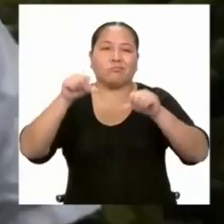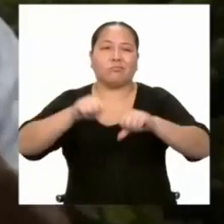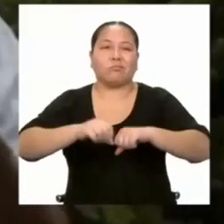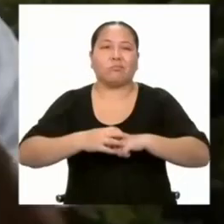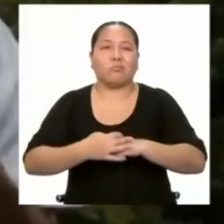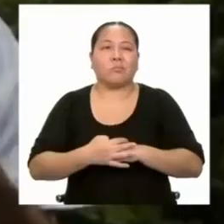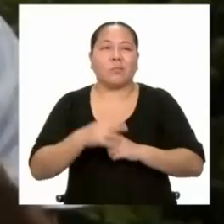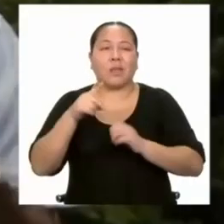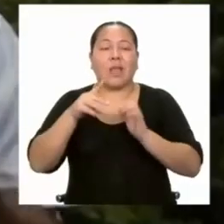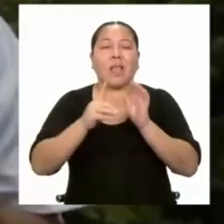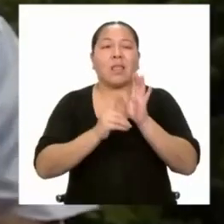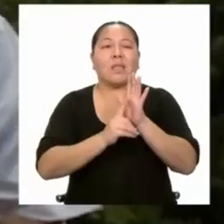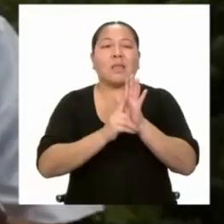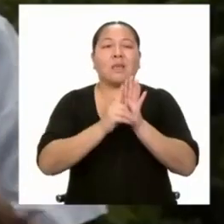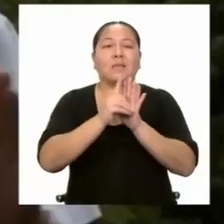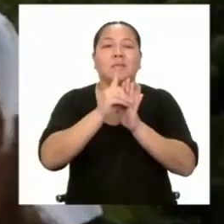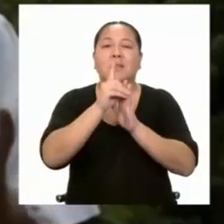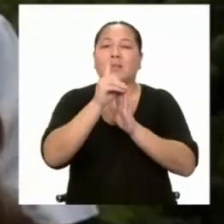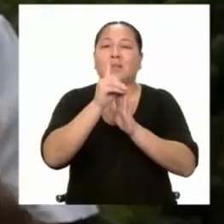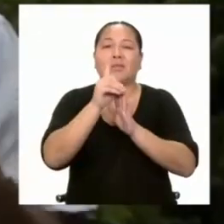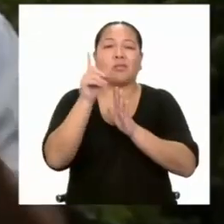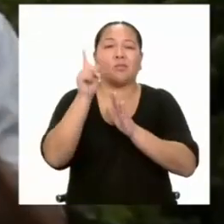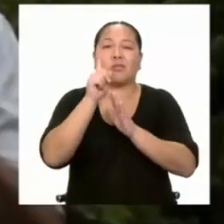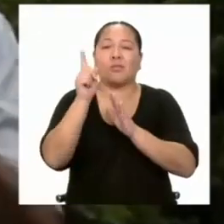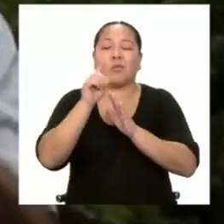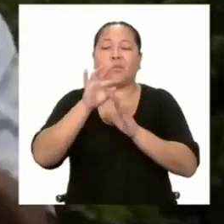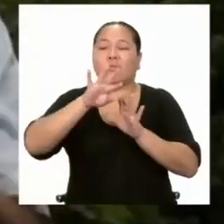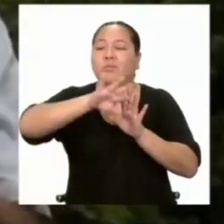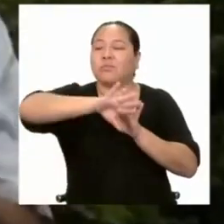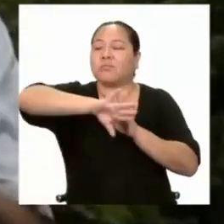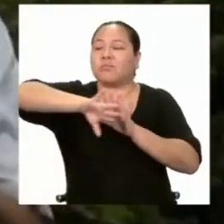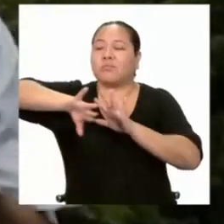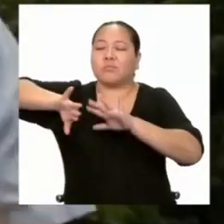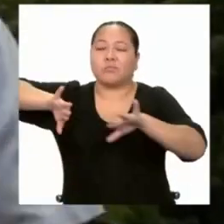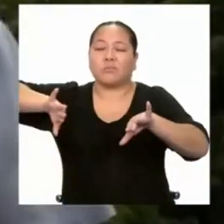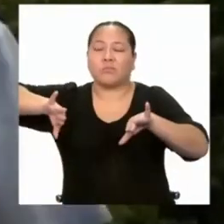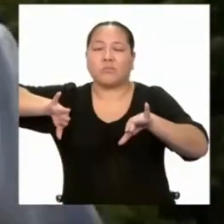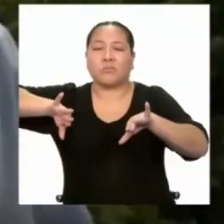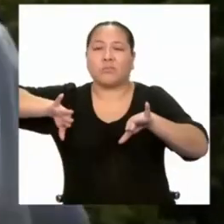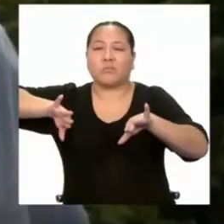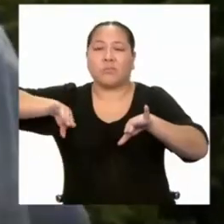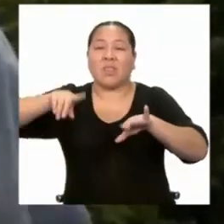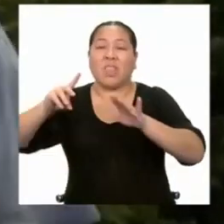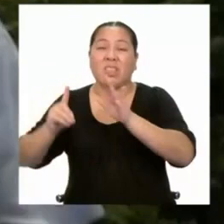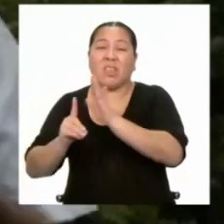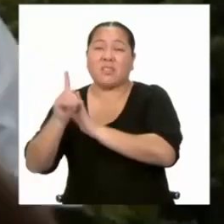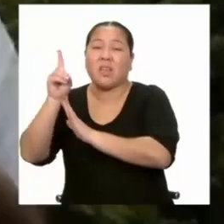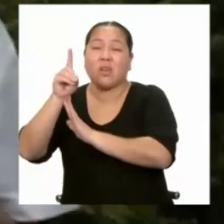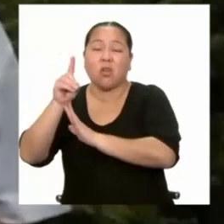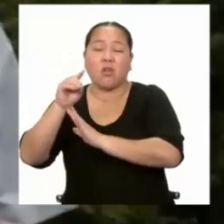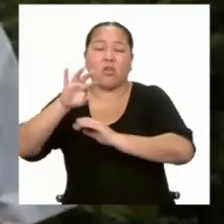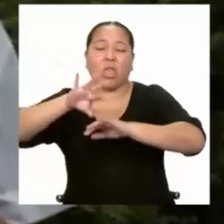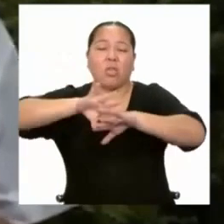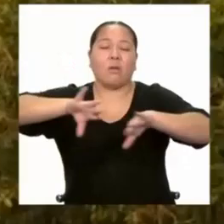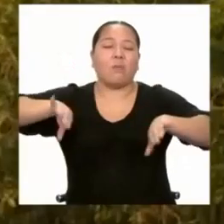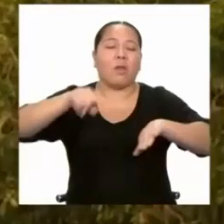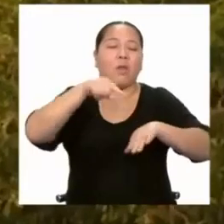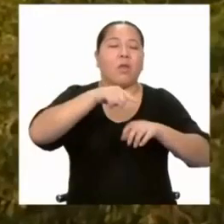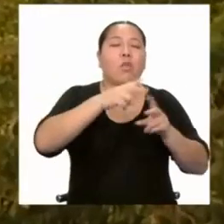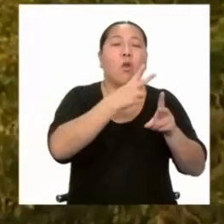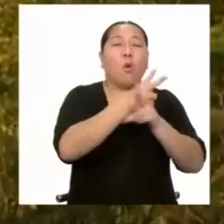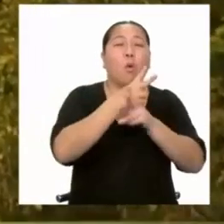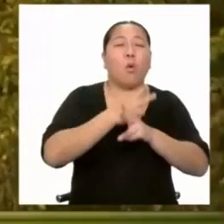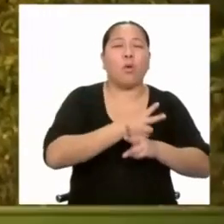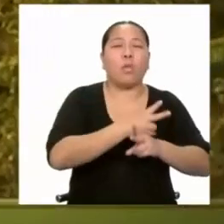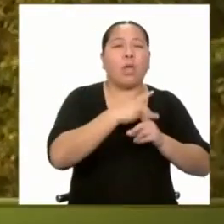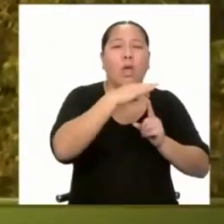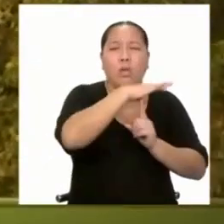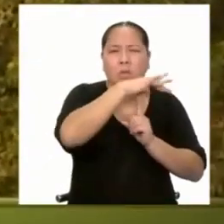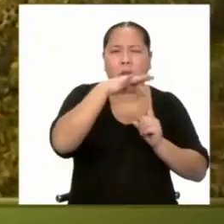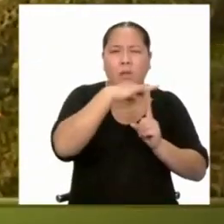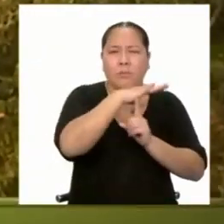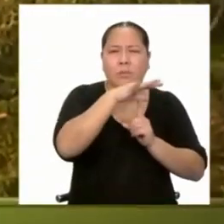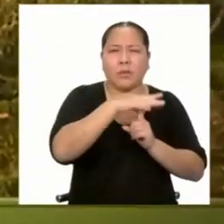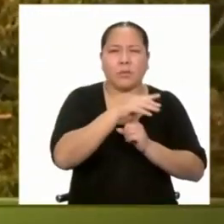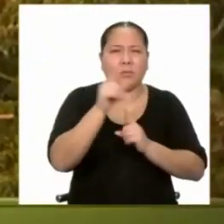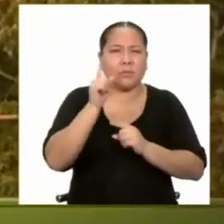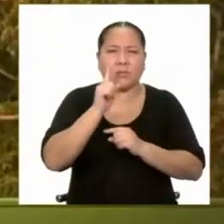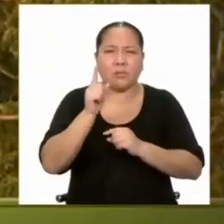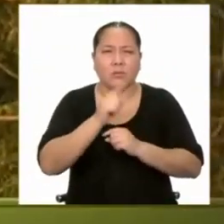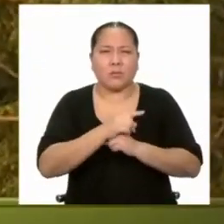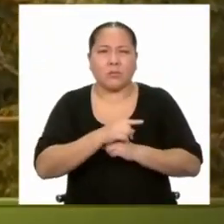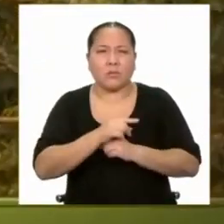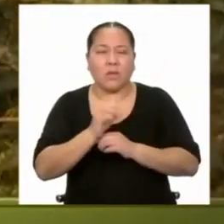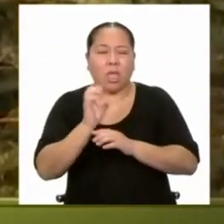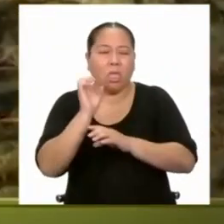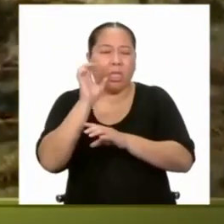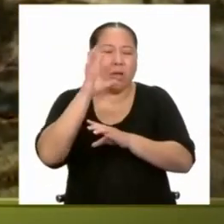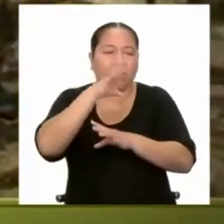El desarrollo nunca puede ir separado de la conservación de la naturaleza y del ambiente. Que si seguimos destruyendo